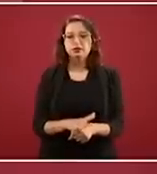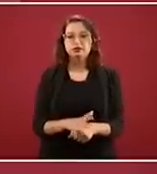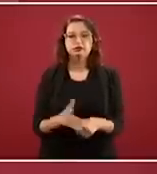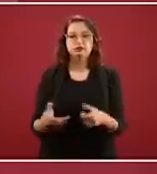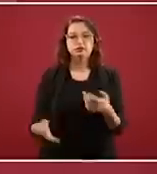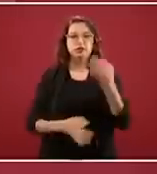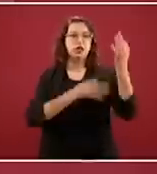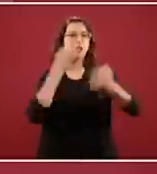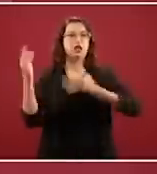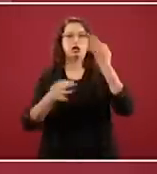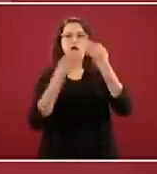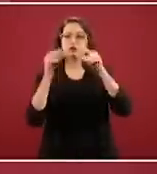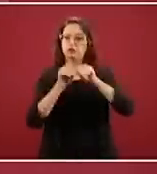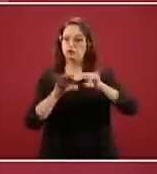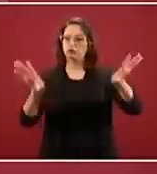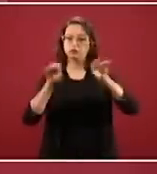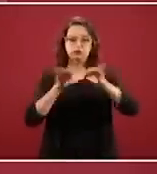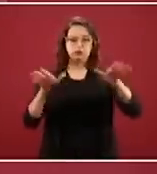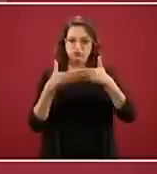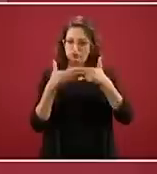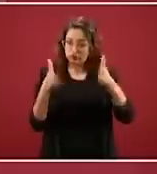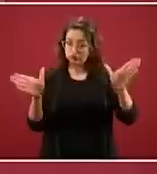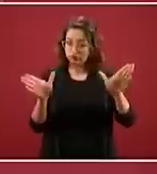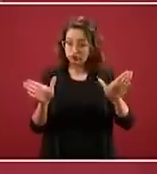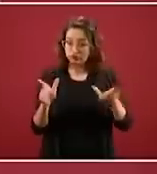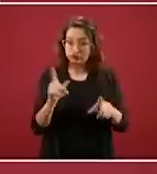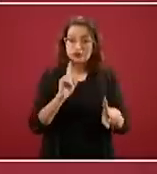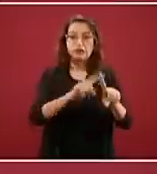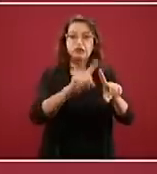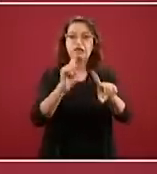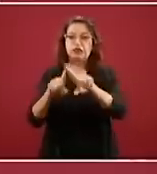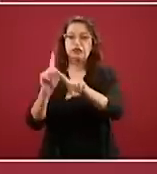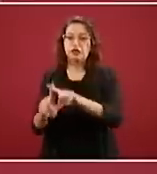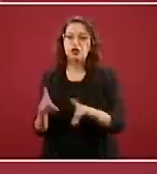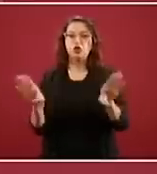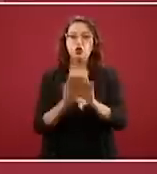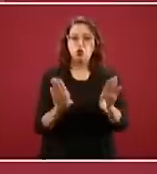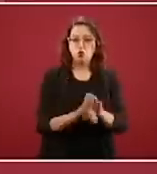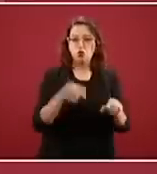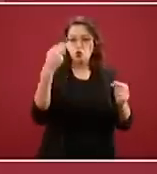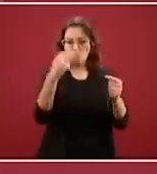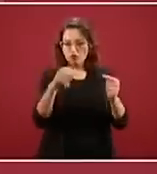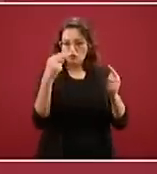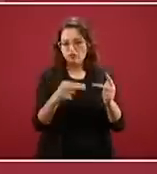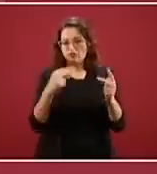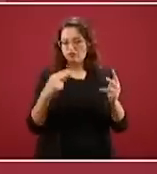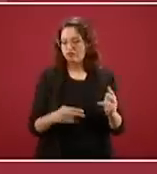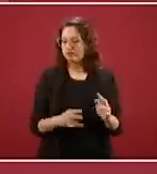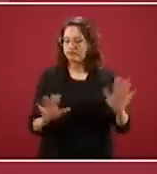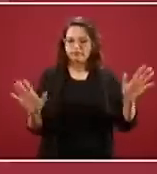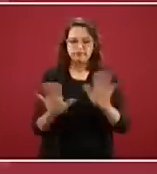hablar mucho públicamente sobre cómo se les llama a los grupos.